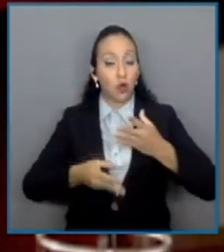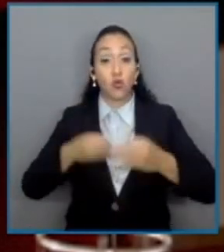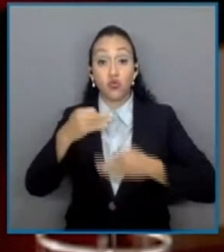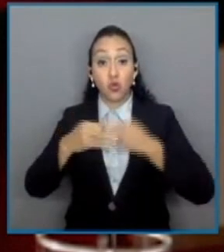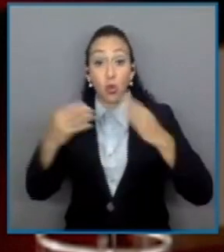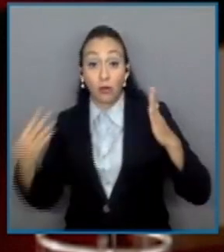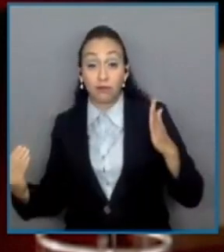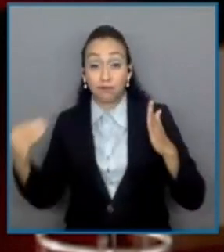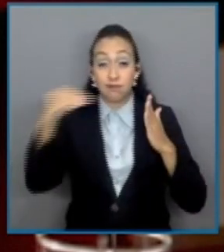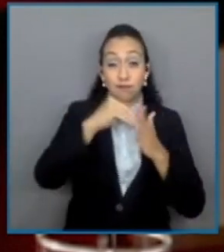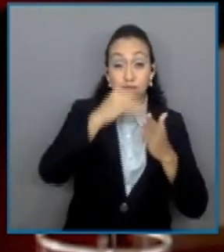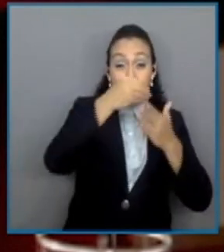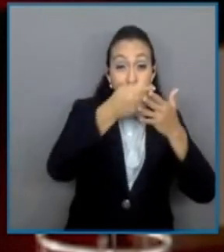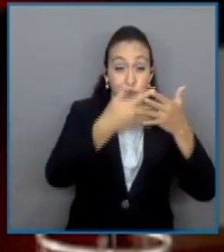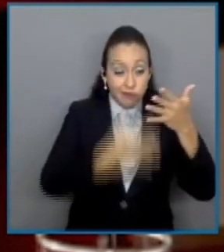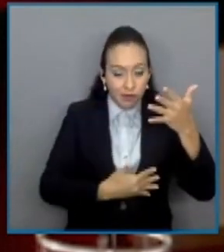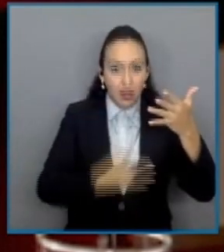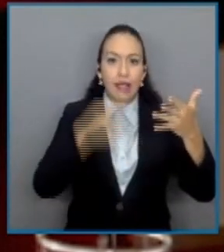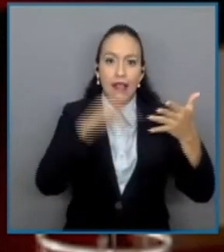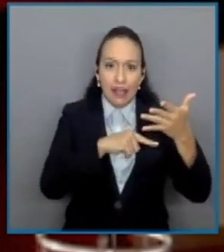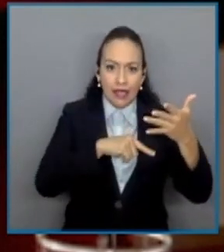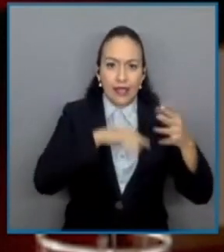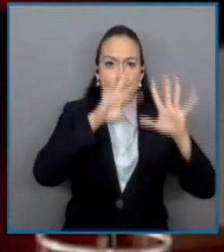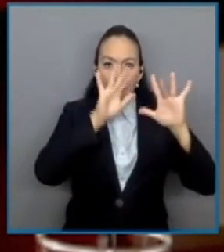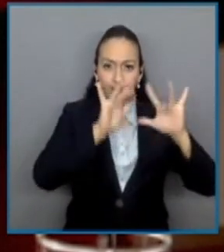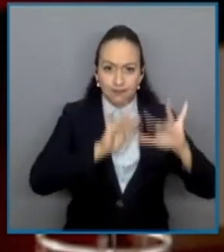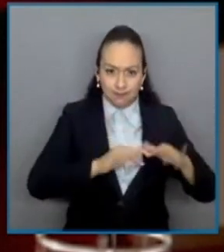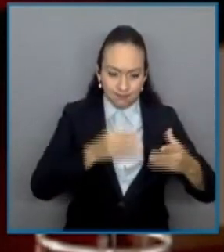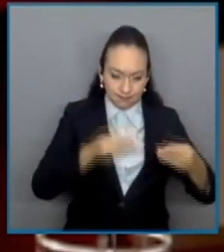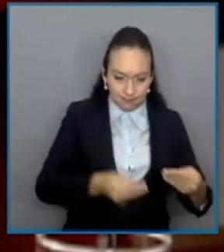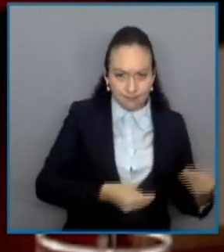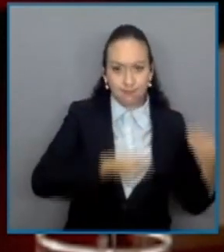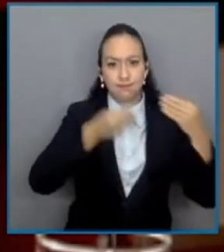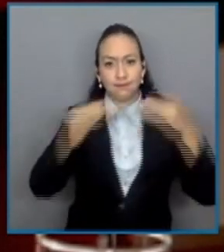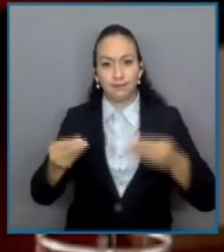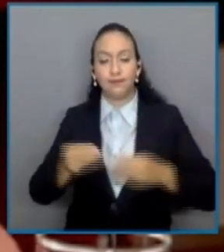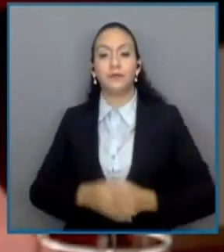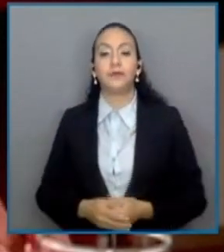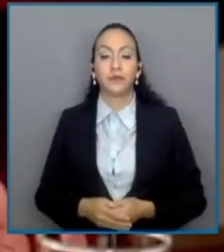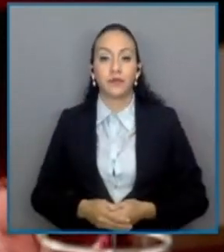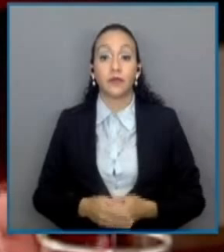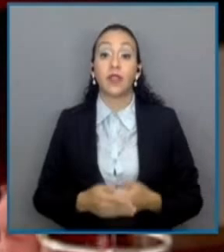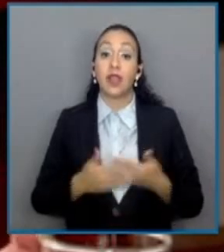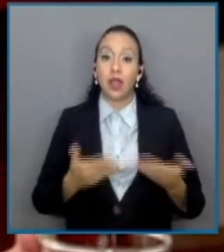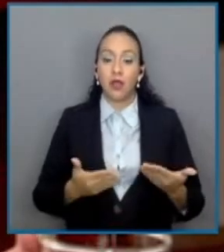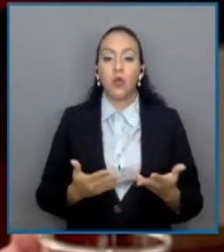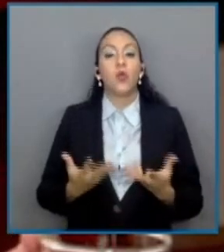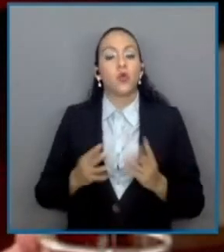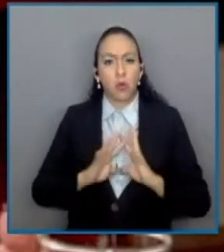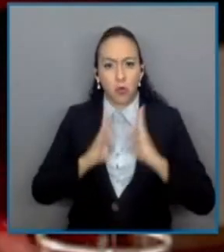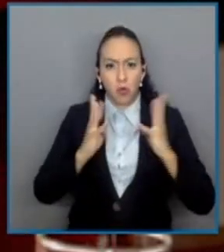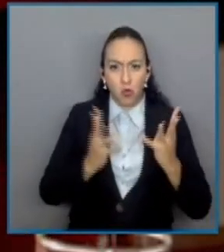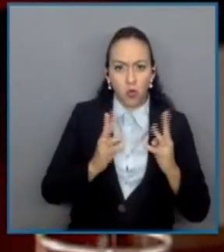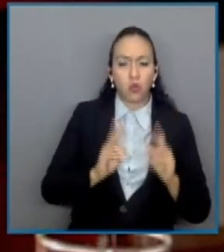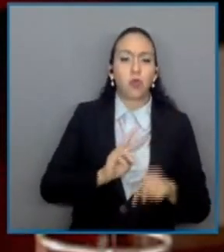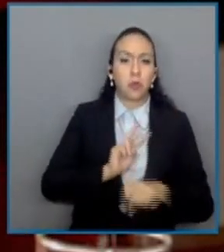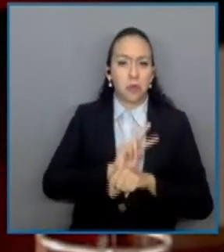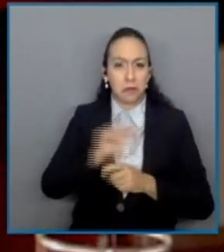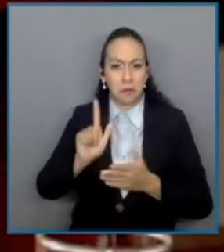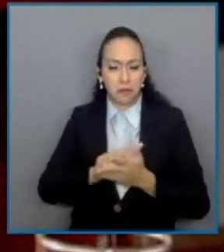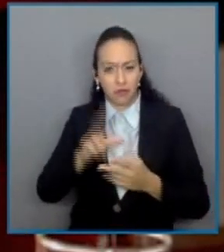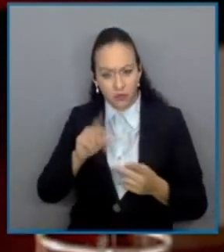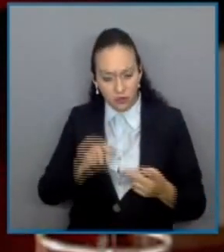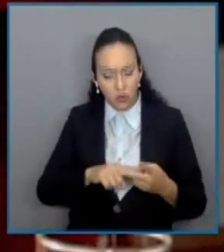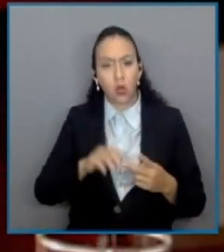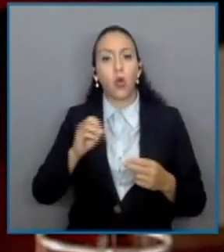presentando. No va a ser por parte de Consejo ni de Corte, sino